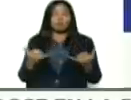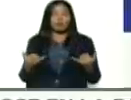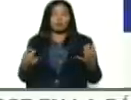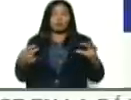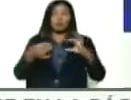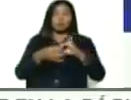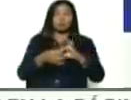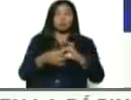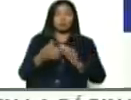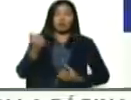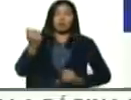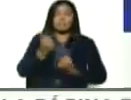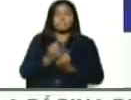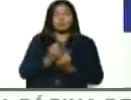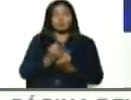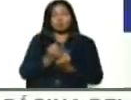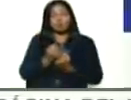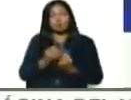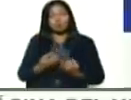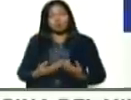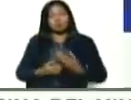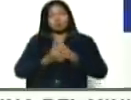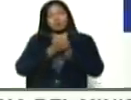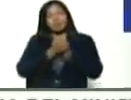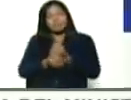la solidaridad la fraternidad